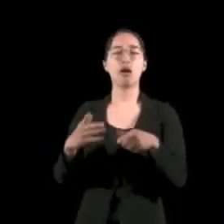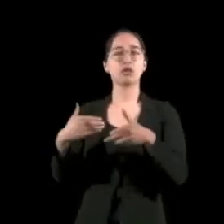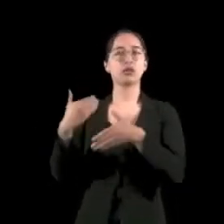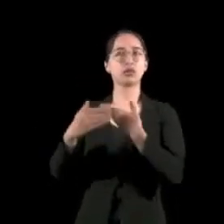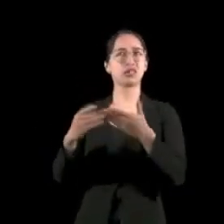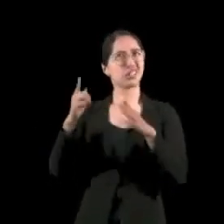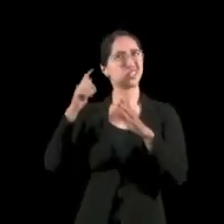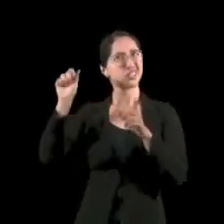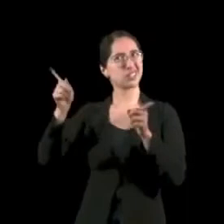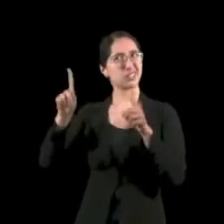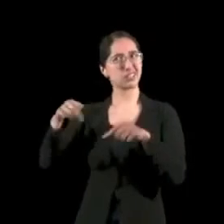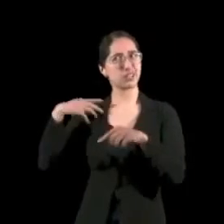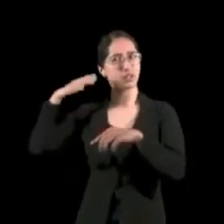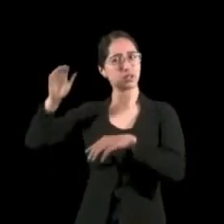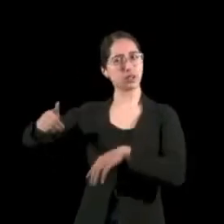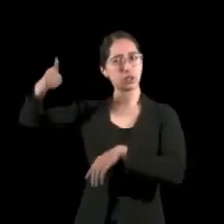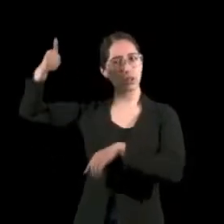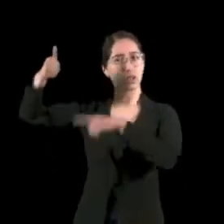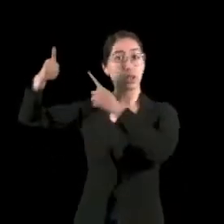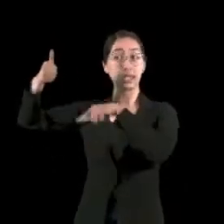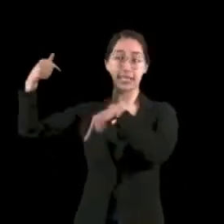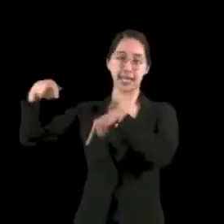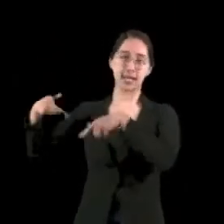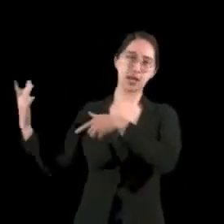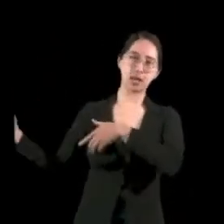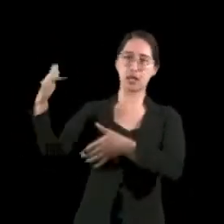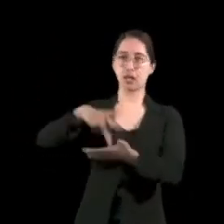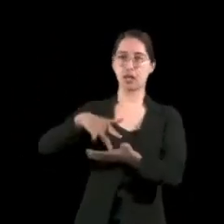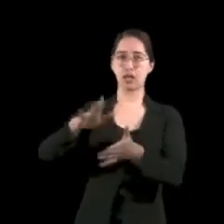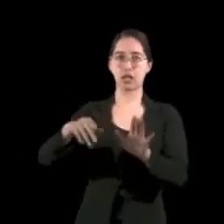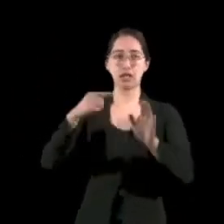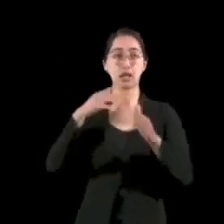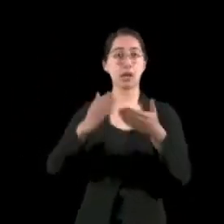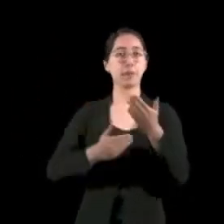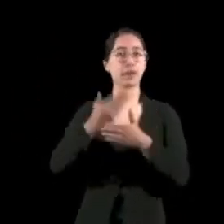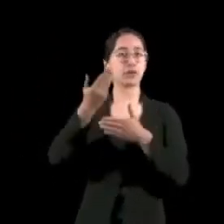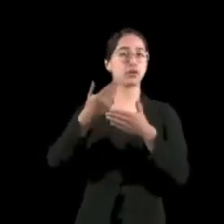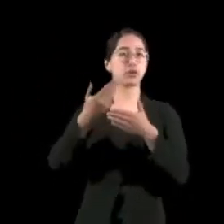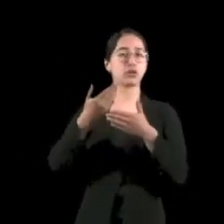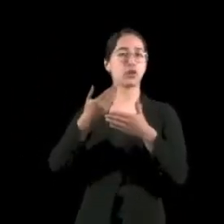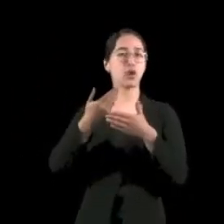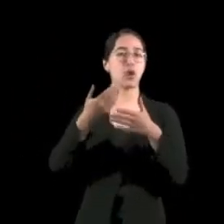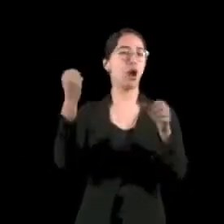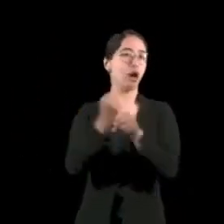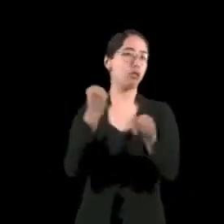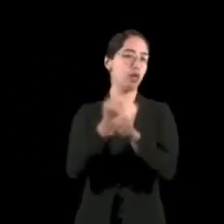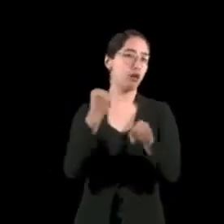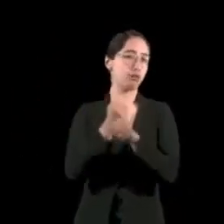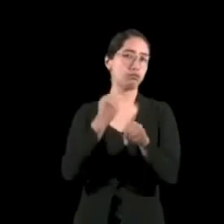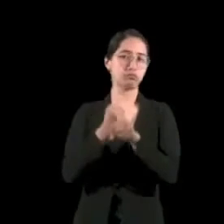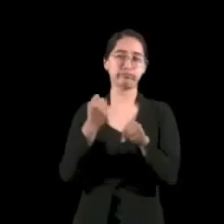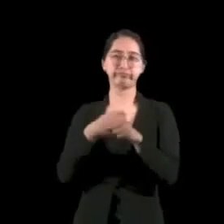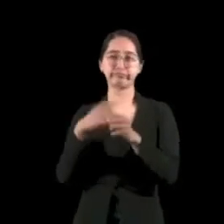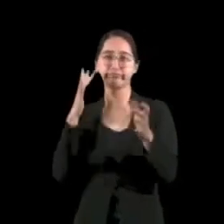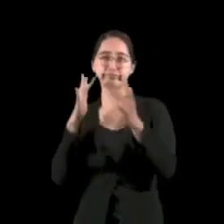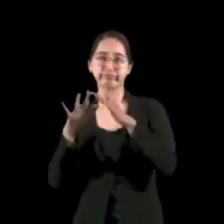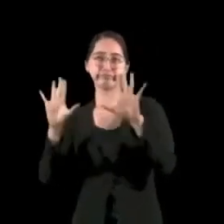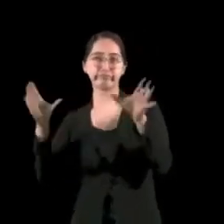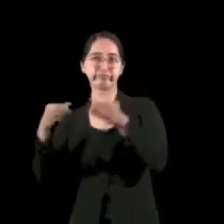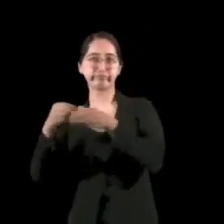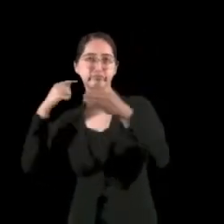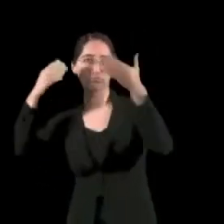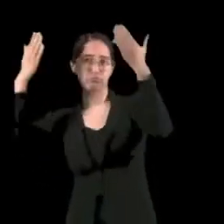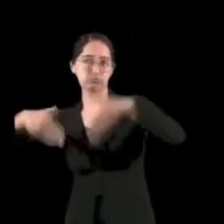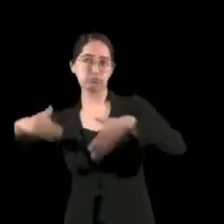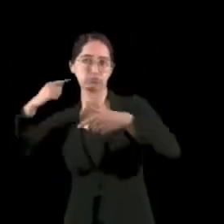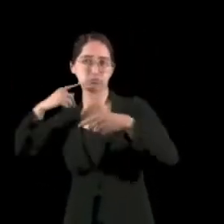y llegó al Caguán y se puso a trabajar con la mafia. Prácticamente puso la guerrilla al servicio